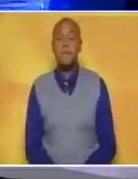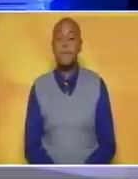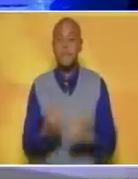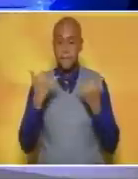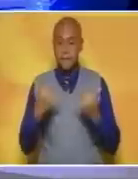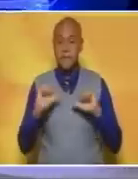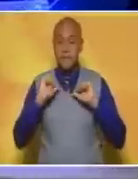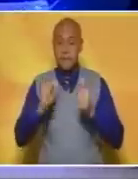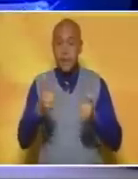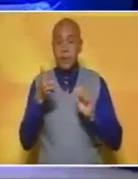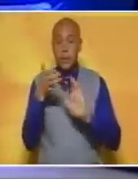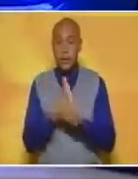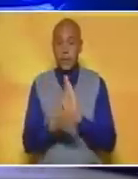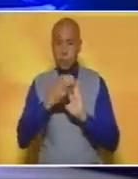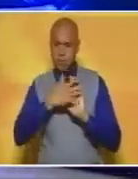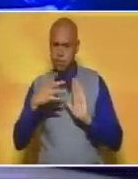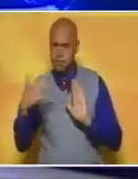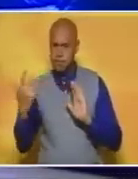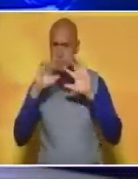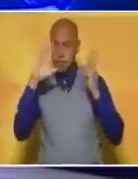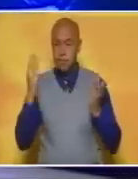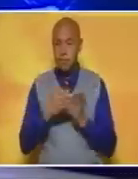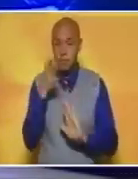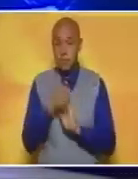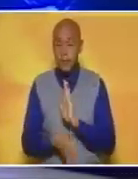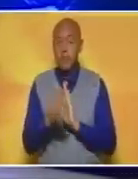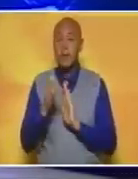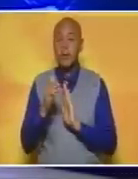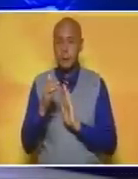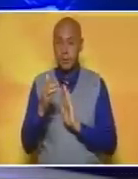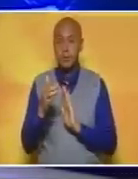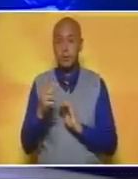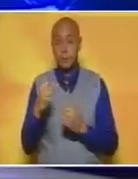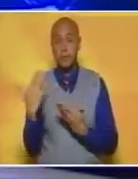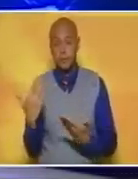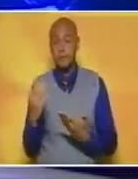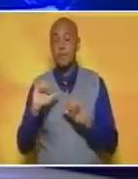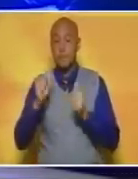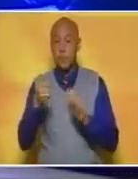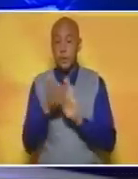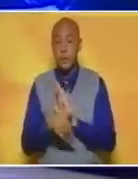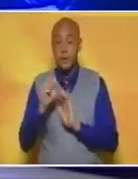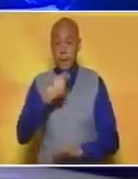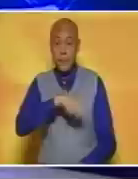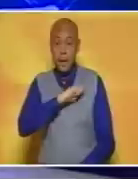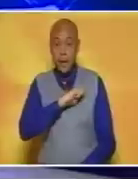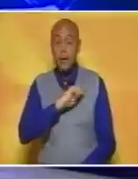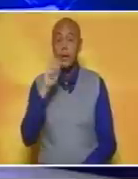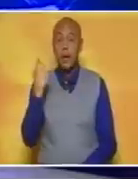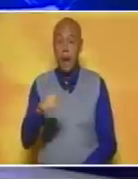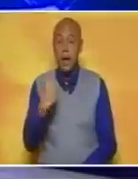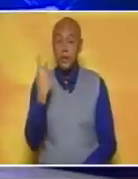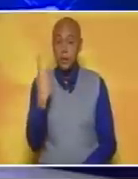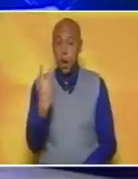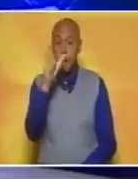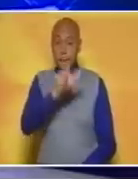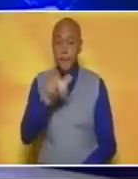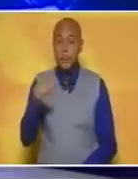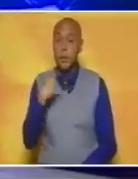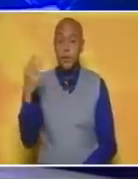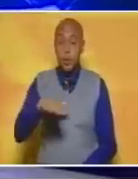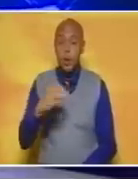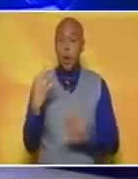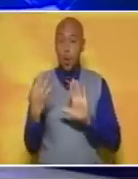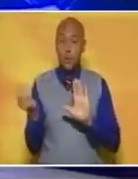Momento de iniciar nuestro recorrido por las notas internacionales en lo que pasa en el mundo, y lo hacemos en España. En donde 2 personas murieron y